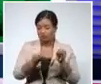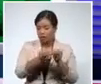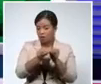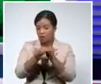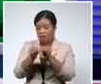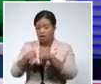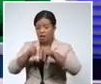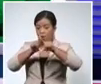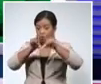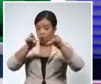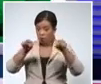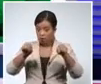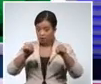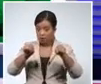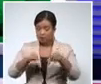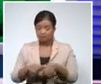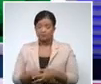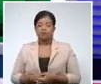país,